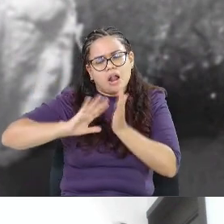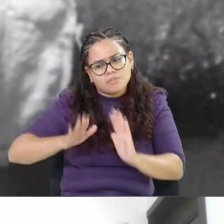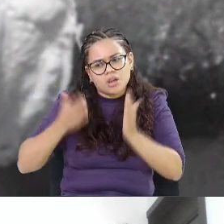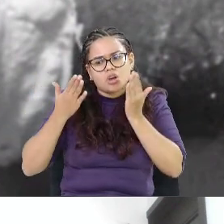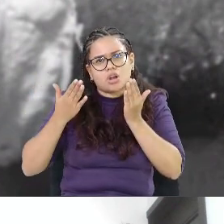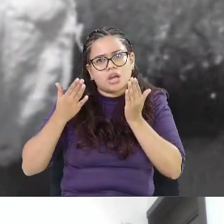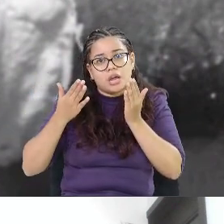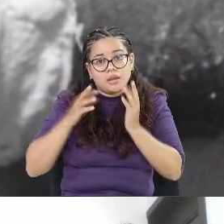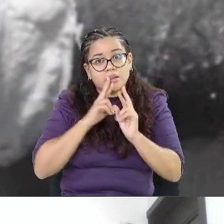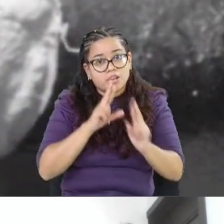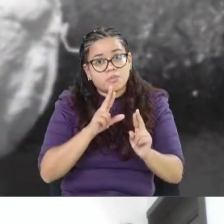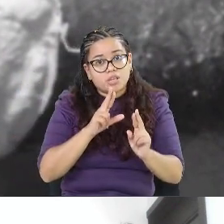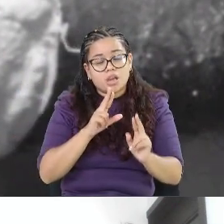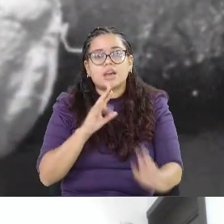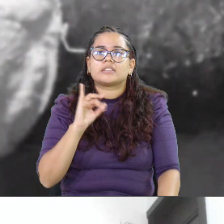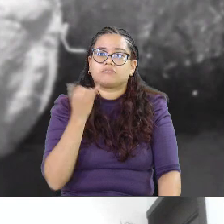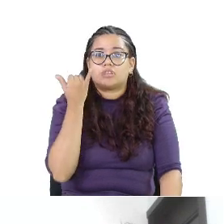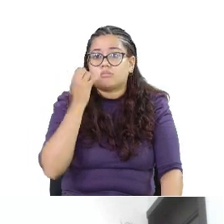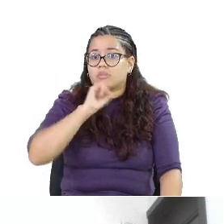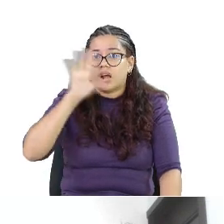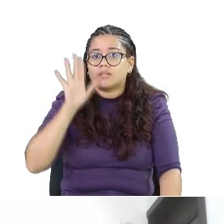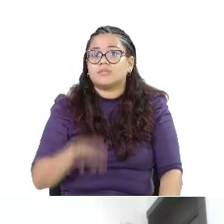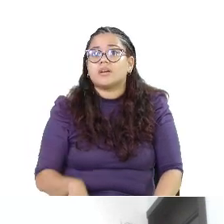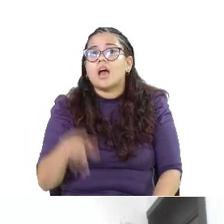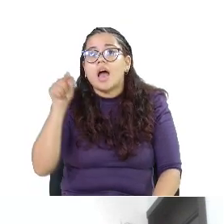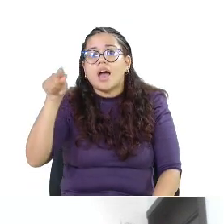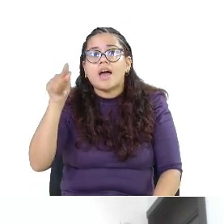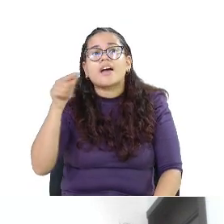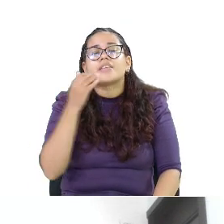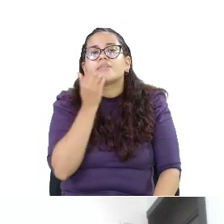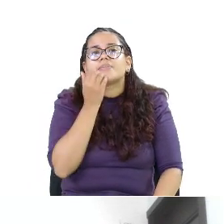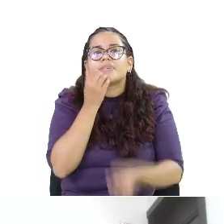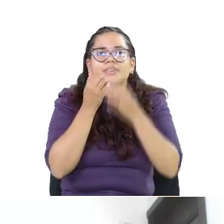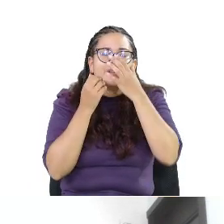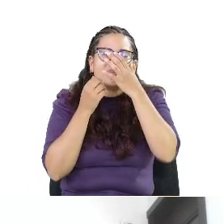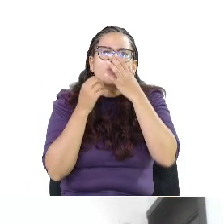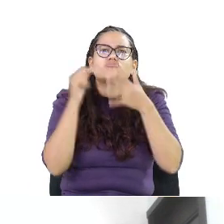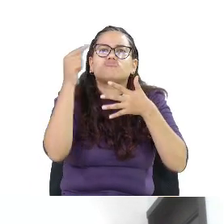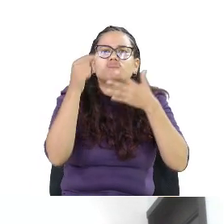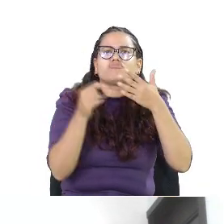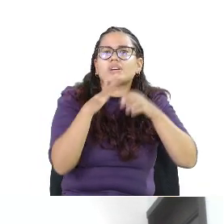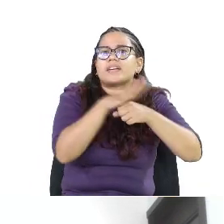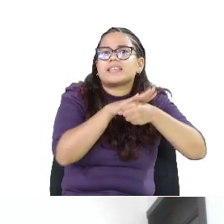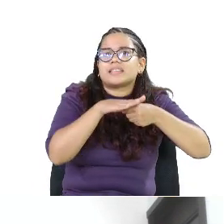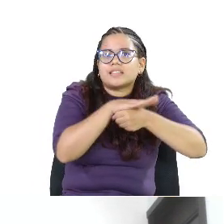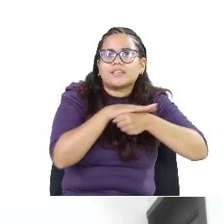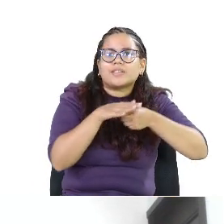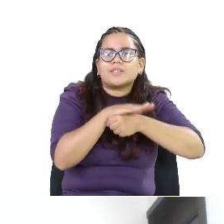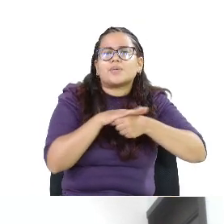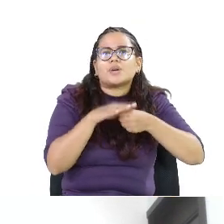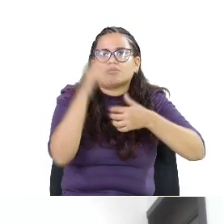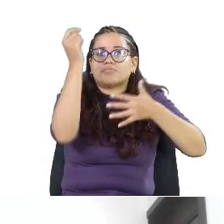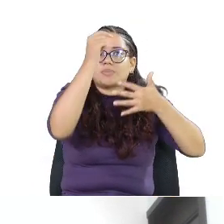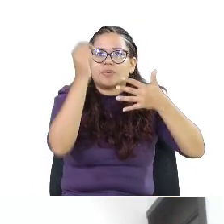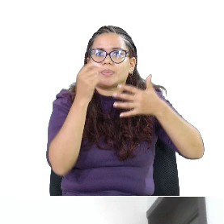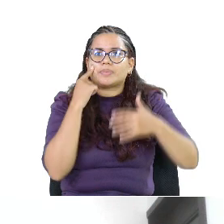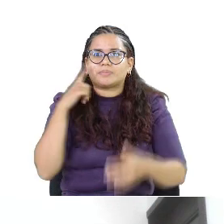es que sí. Y esto lo hemos visto con diferentes casos en los que